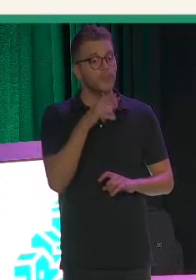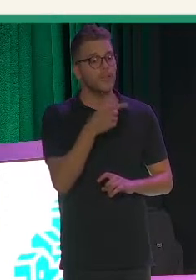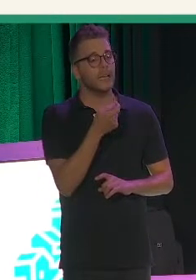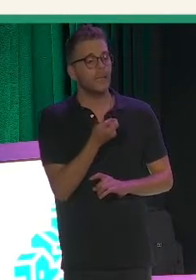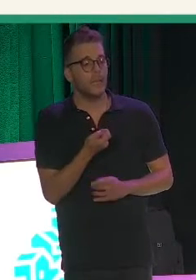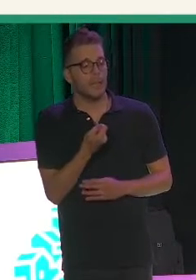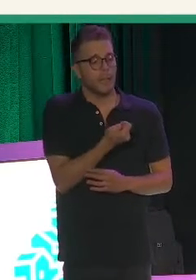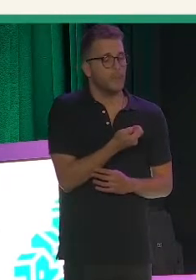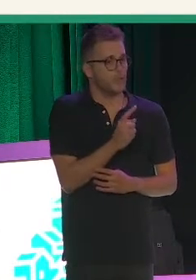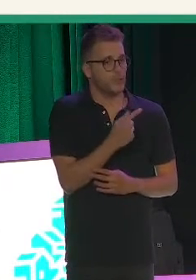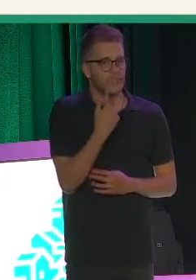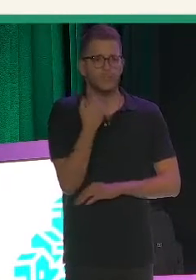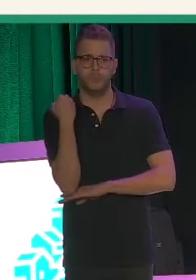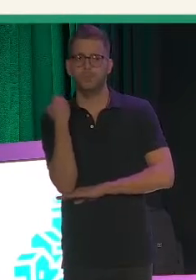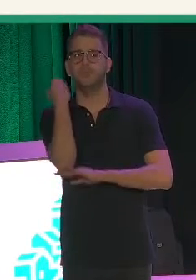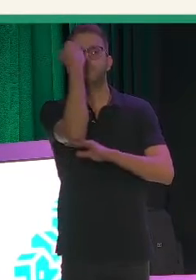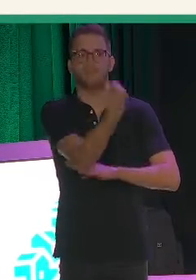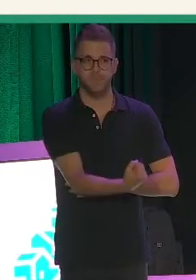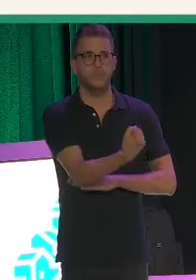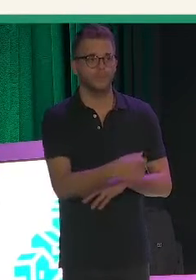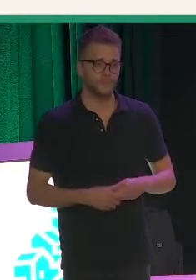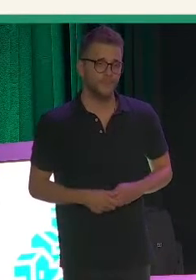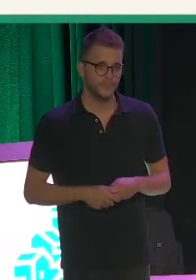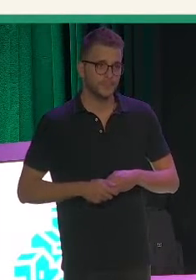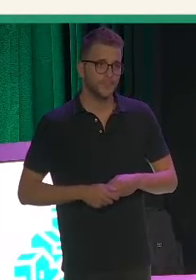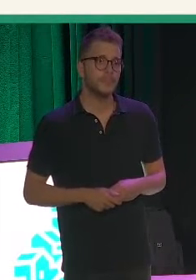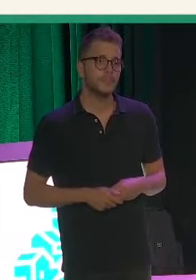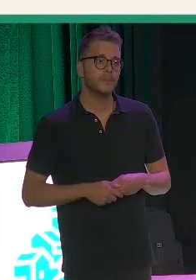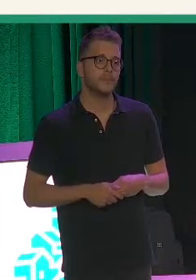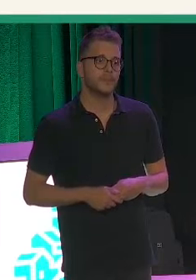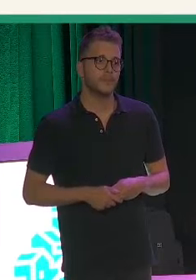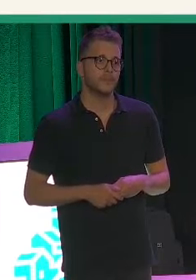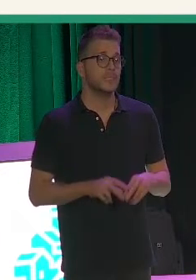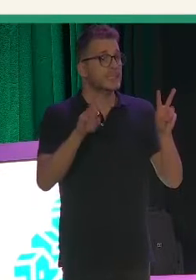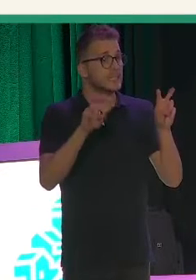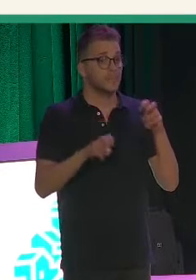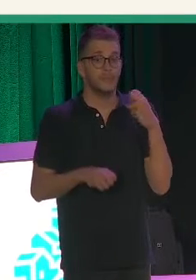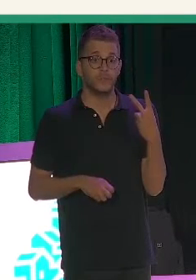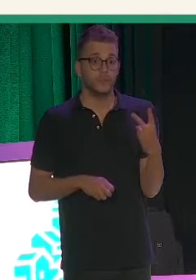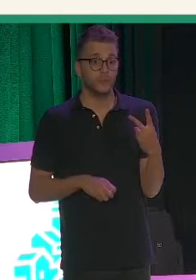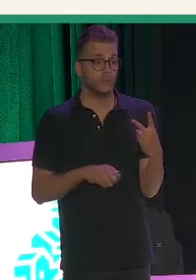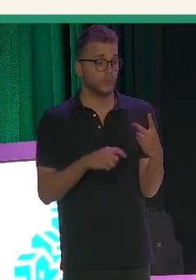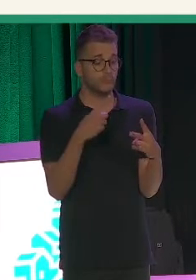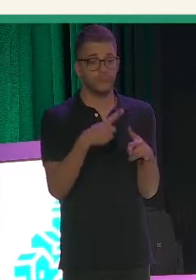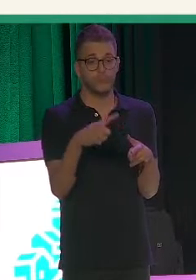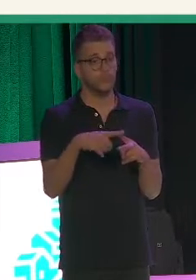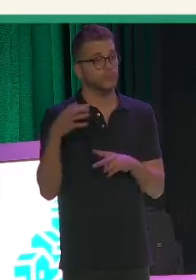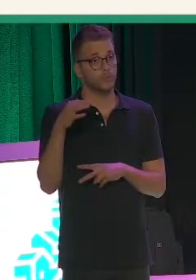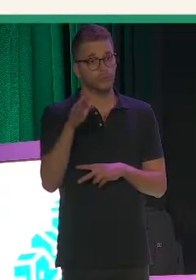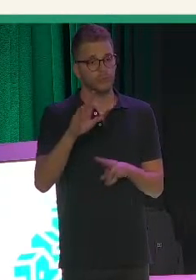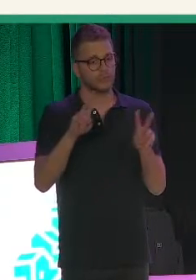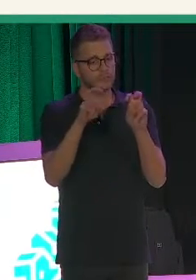ya eres una china que va creciendo. Manuel. Y dos únicas cuestiones que sí quería comentarles sobre la